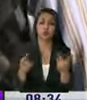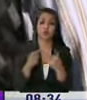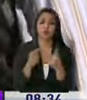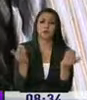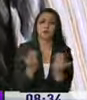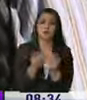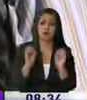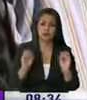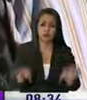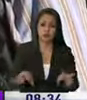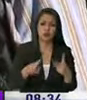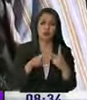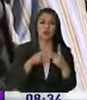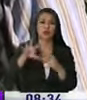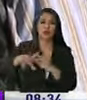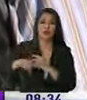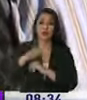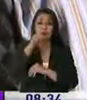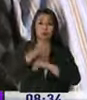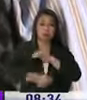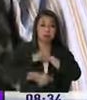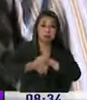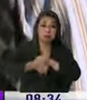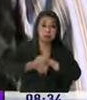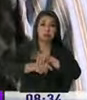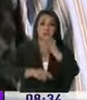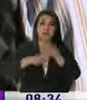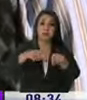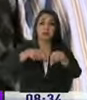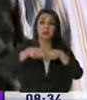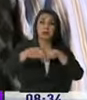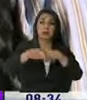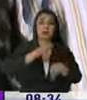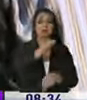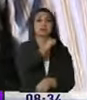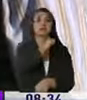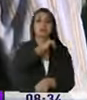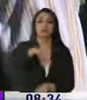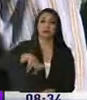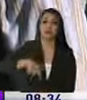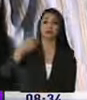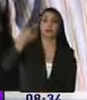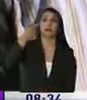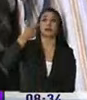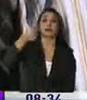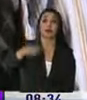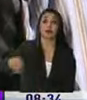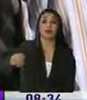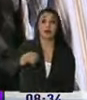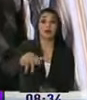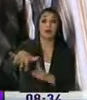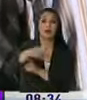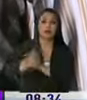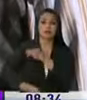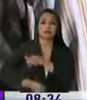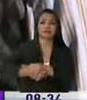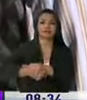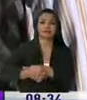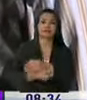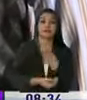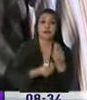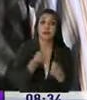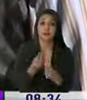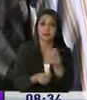tenemos donde se esconden los ladrones, pasa la gente, salen, les atracan, se meten al lado de acá del parque, entonces y aparte